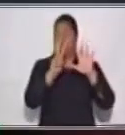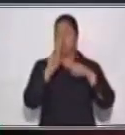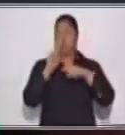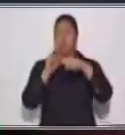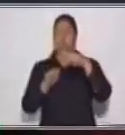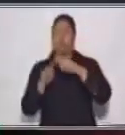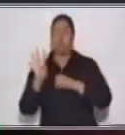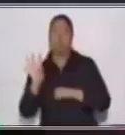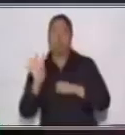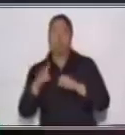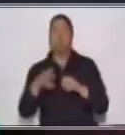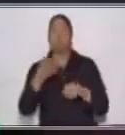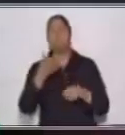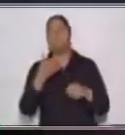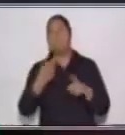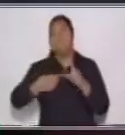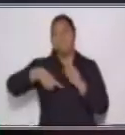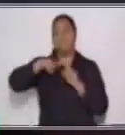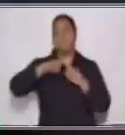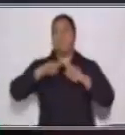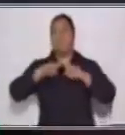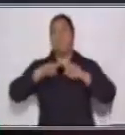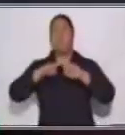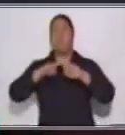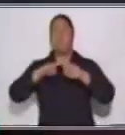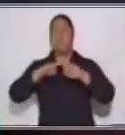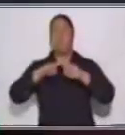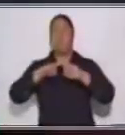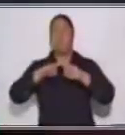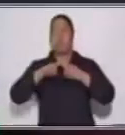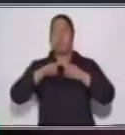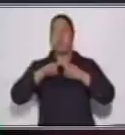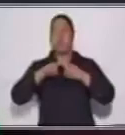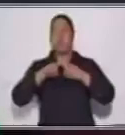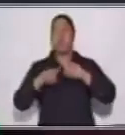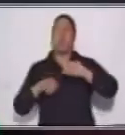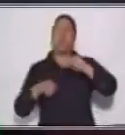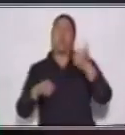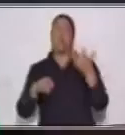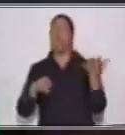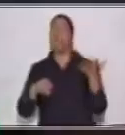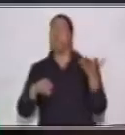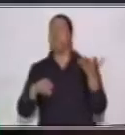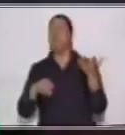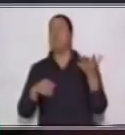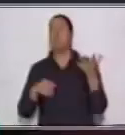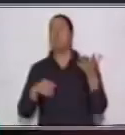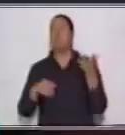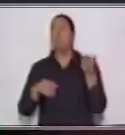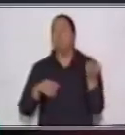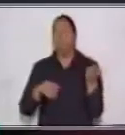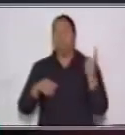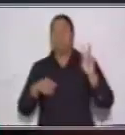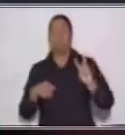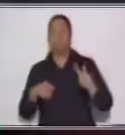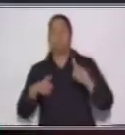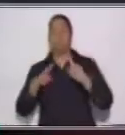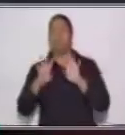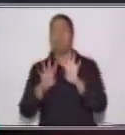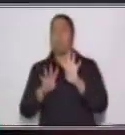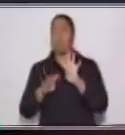por el recíproco de 4. ¿Quién es el recíproco de 4? Es un